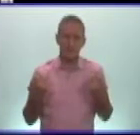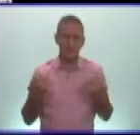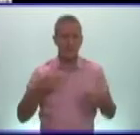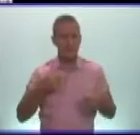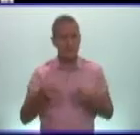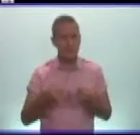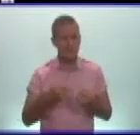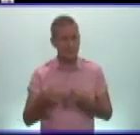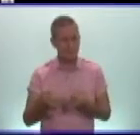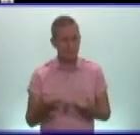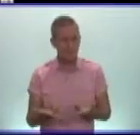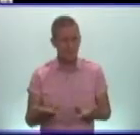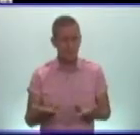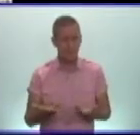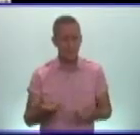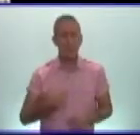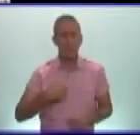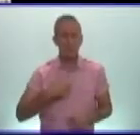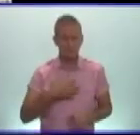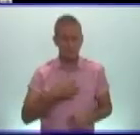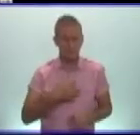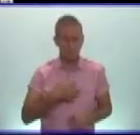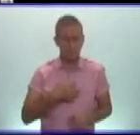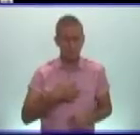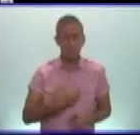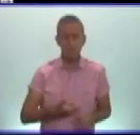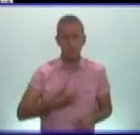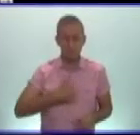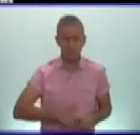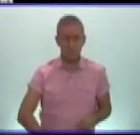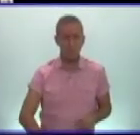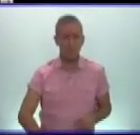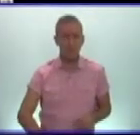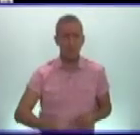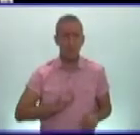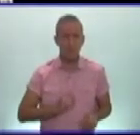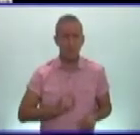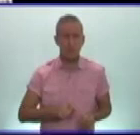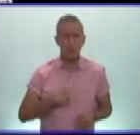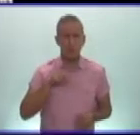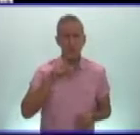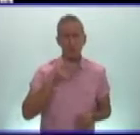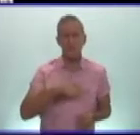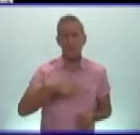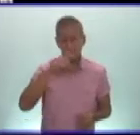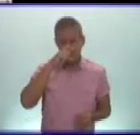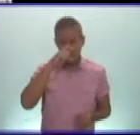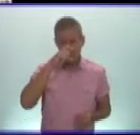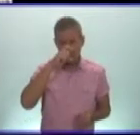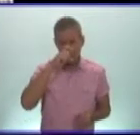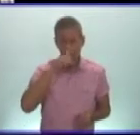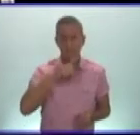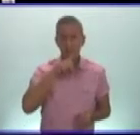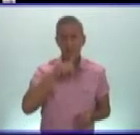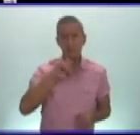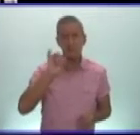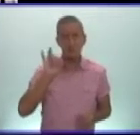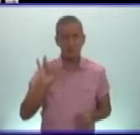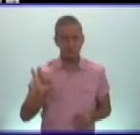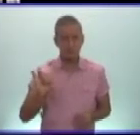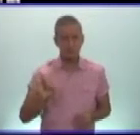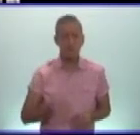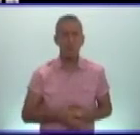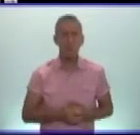Maximito, de 17 años, que labrando la tierra me trae pan bastante blando y bastante blanco, con qué